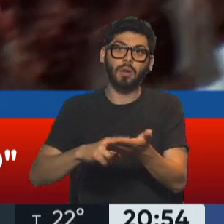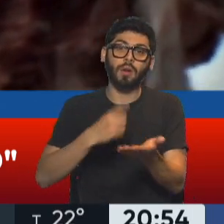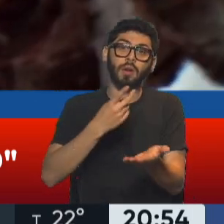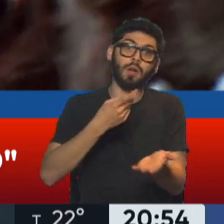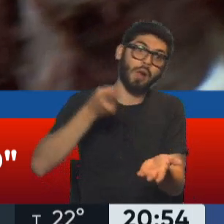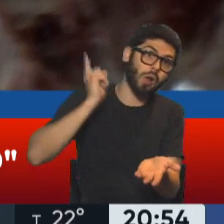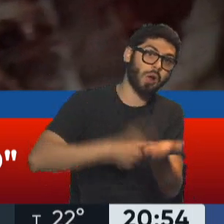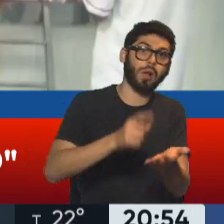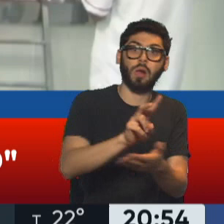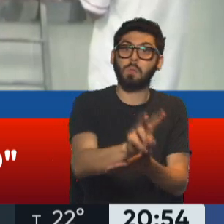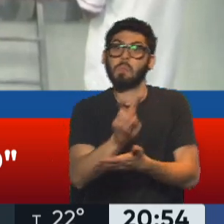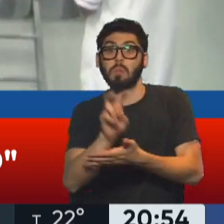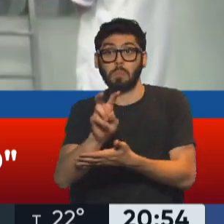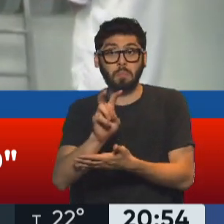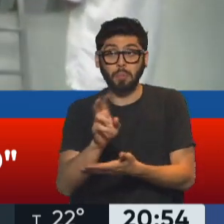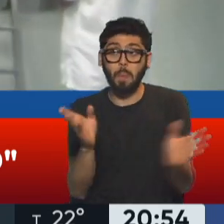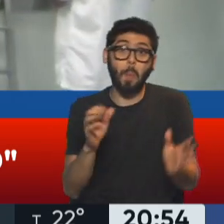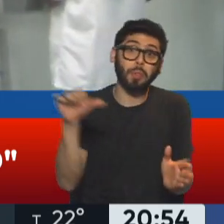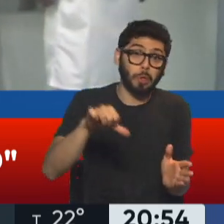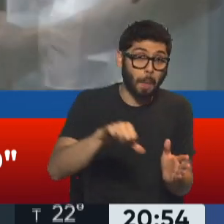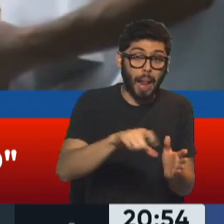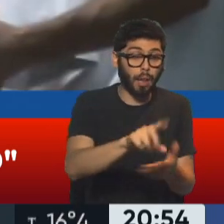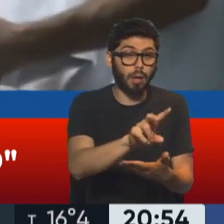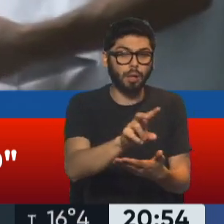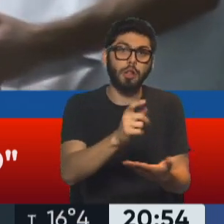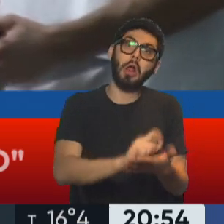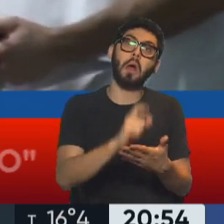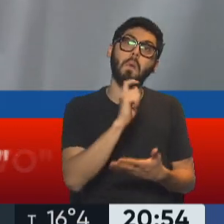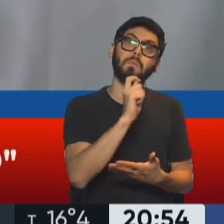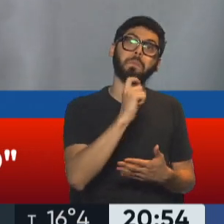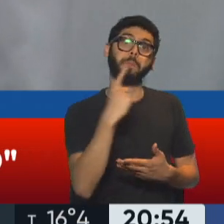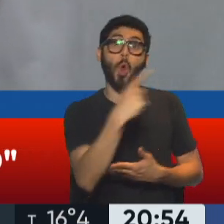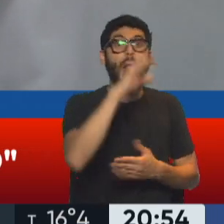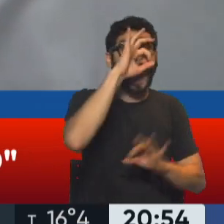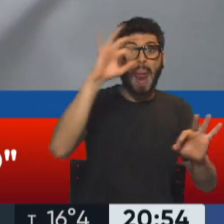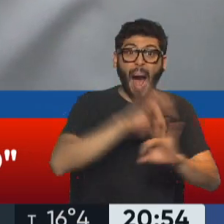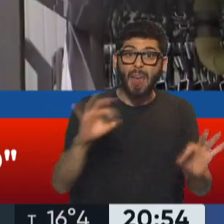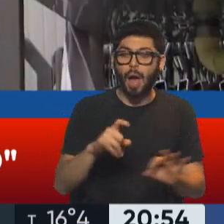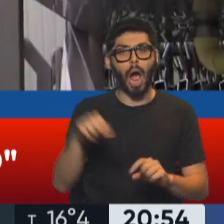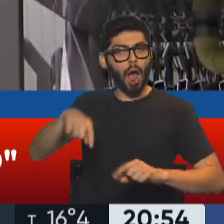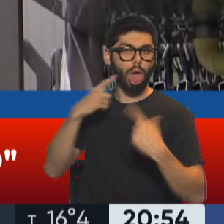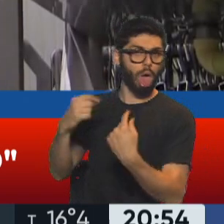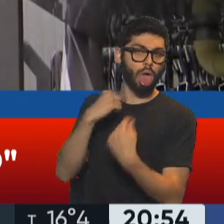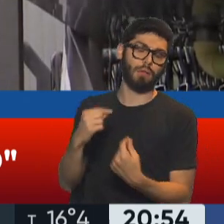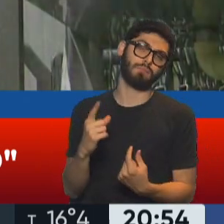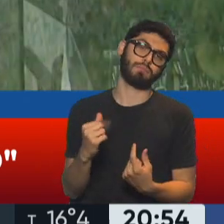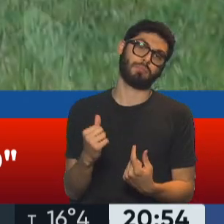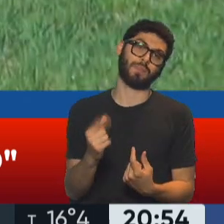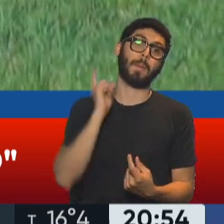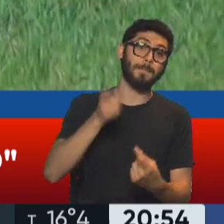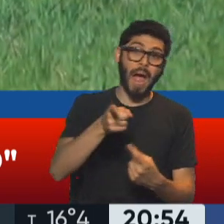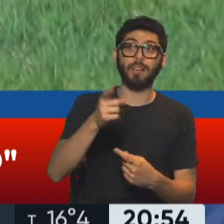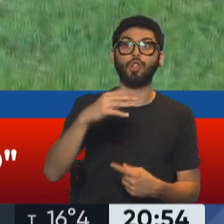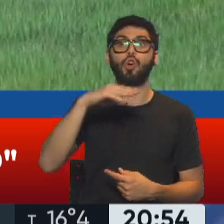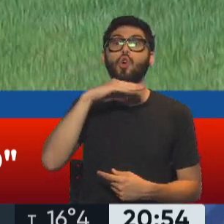y no nos iba tan bien como ahora. Entonces esto es muy importante decirlo, porque acá hay un componente político muy grande y ahí la habilidad de Julián de